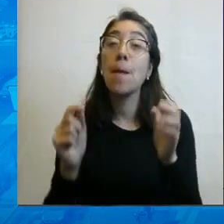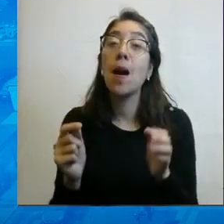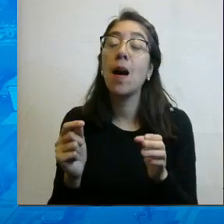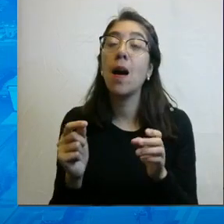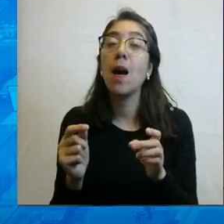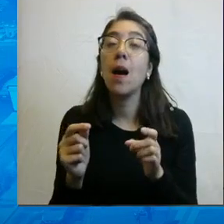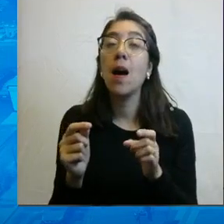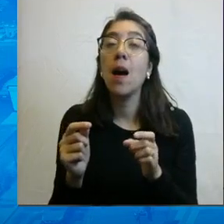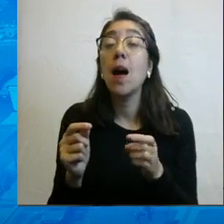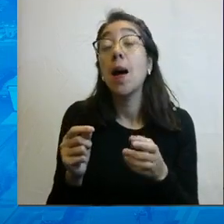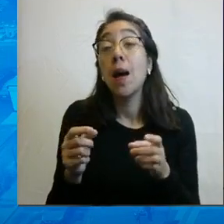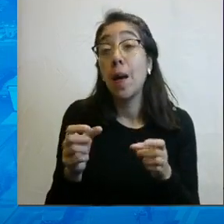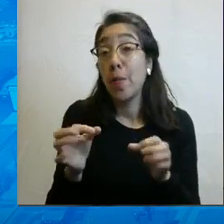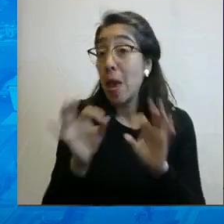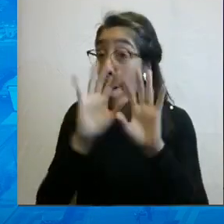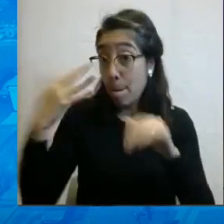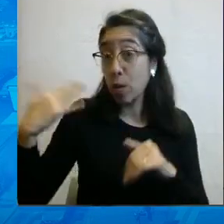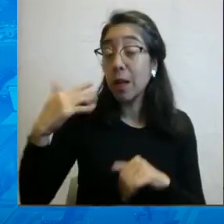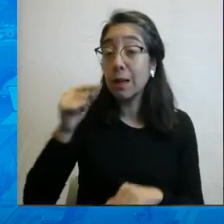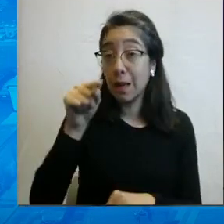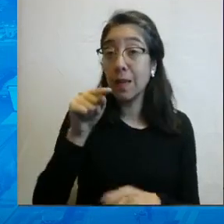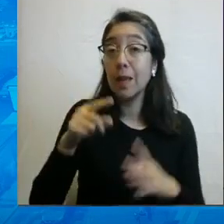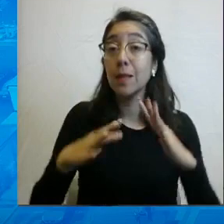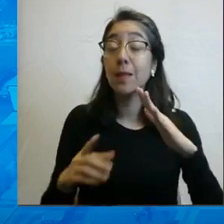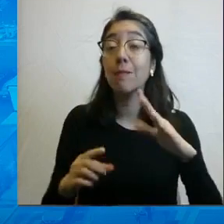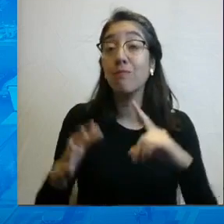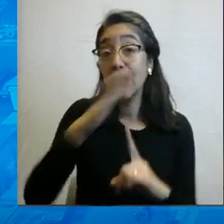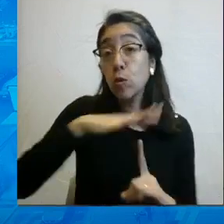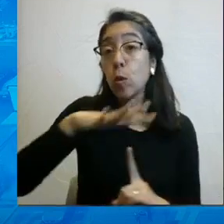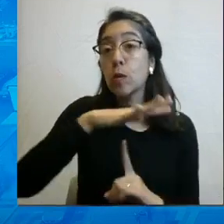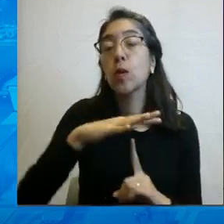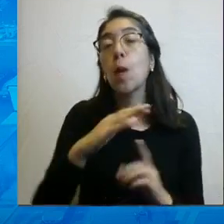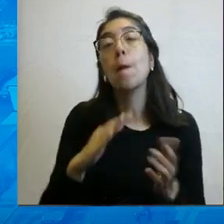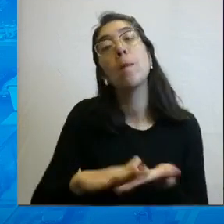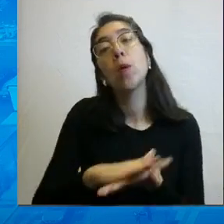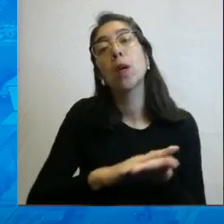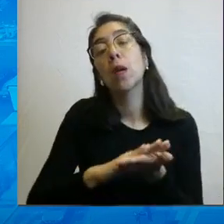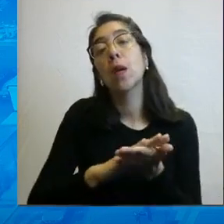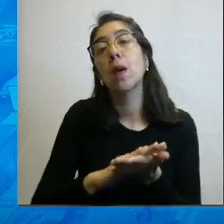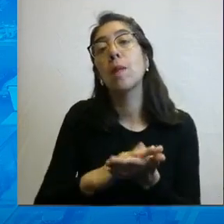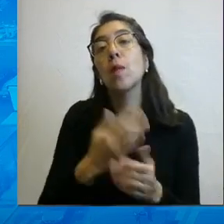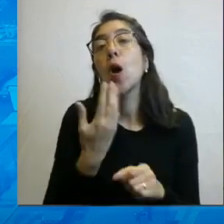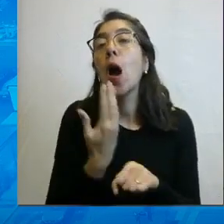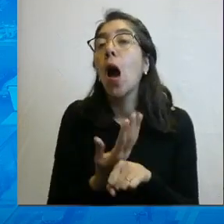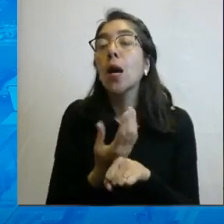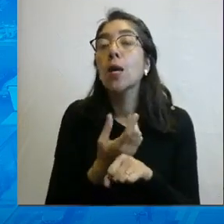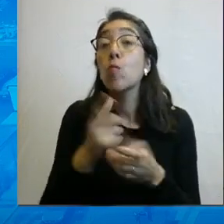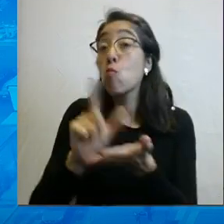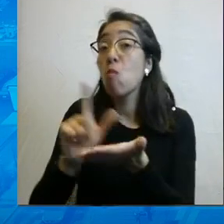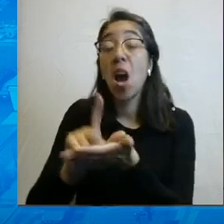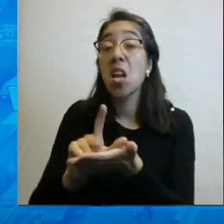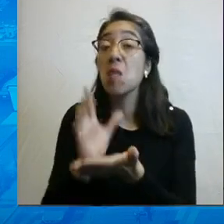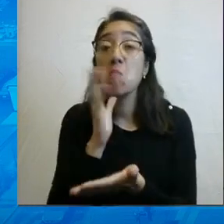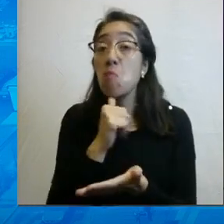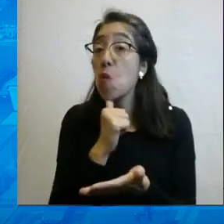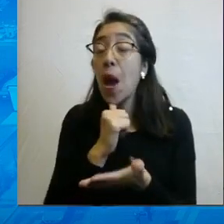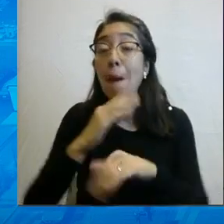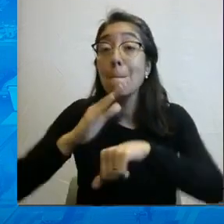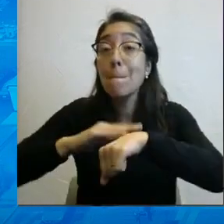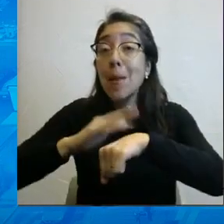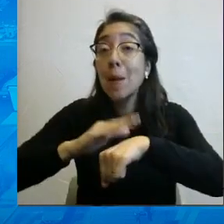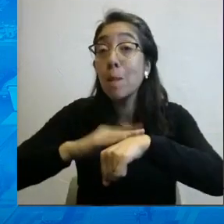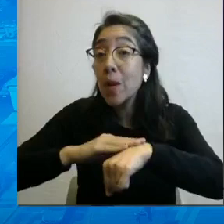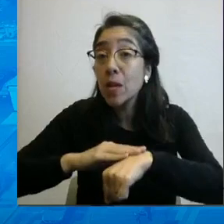irregulares que hay en el bulevar, de situaciones, espacios que no se pagan permisos, gente que está haciendo un abuso